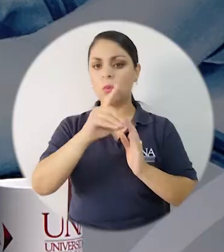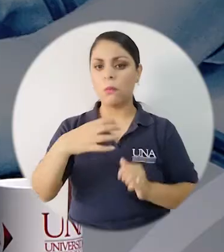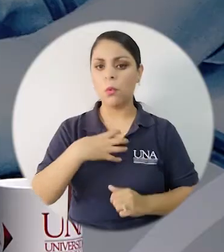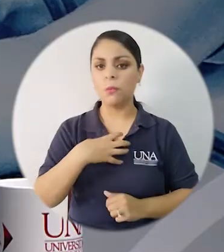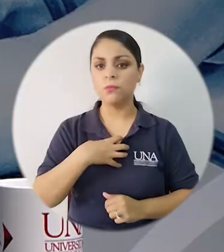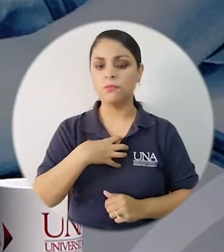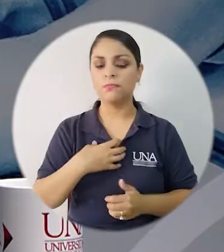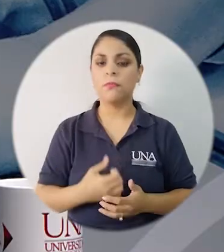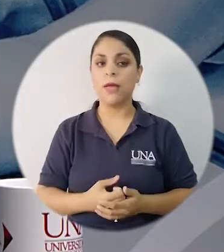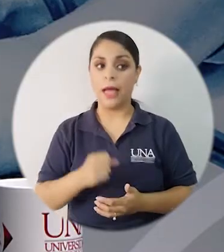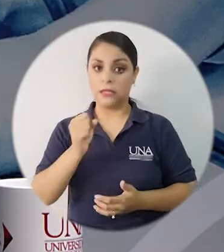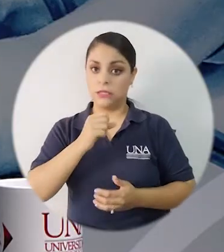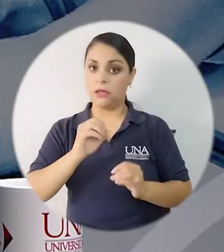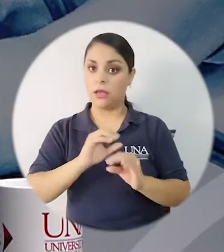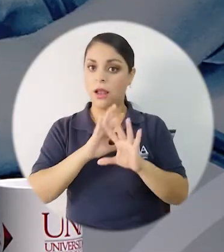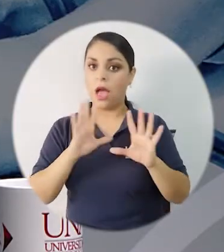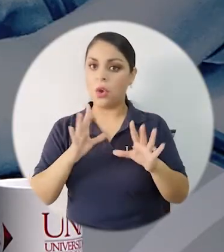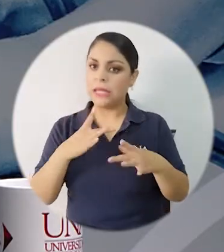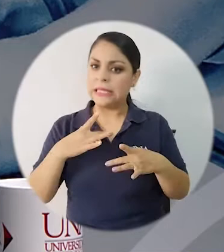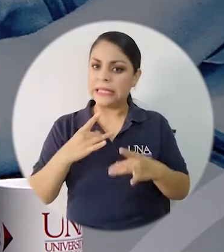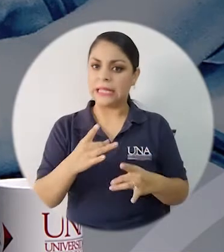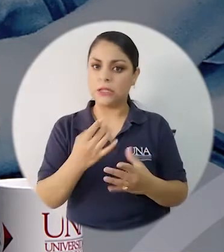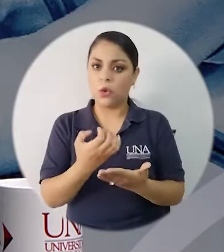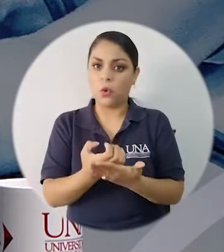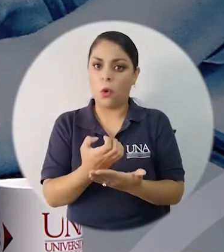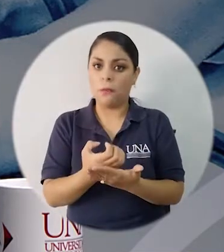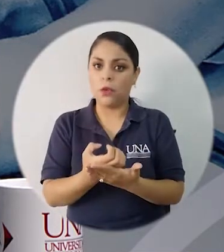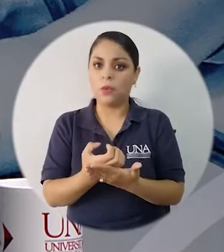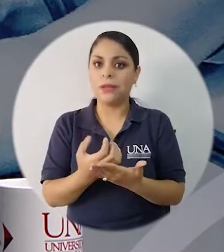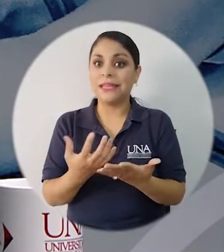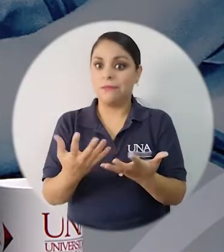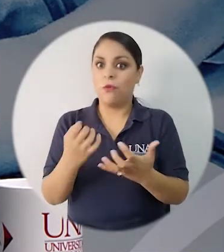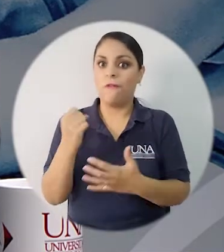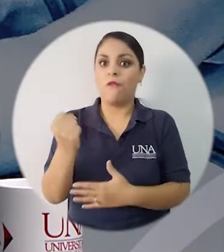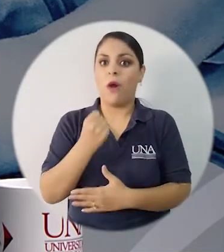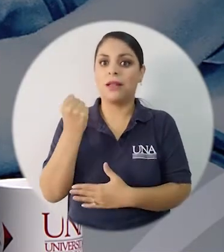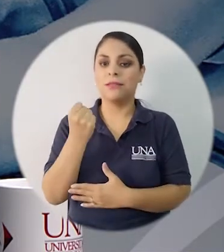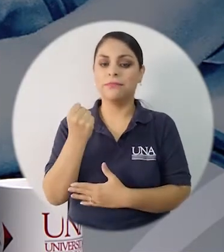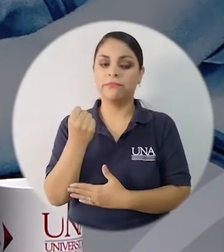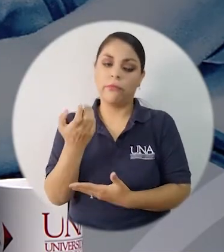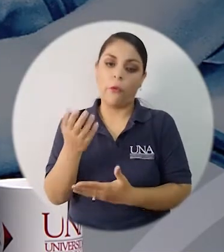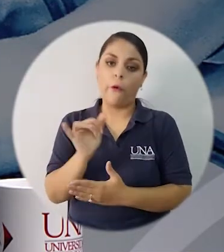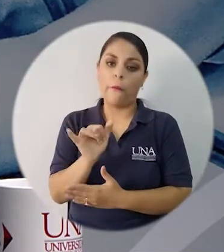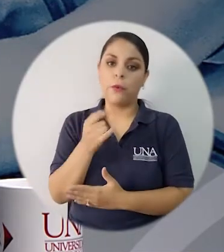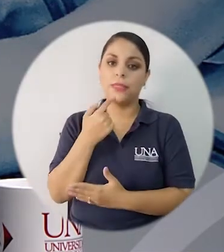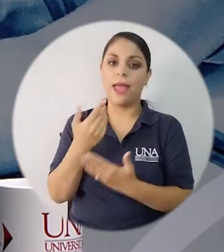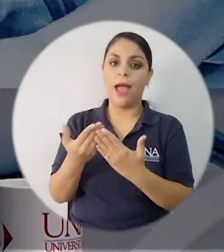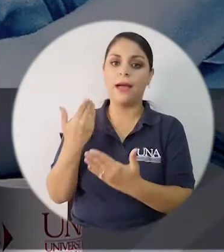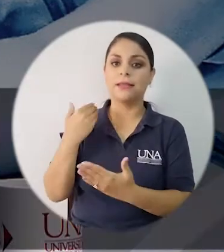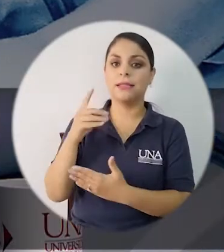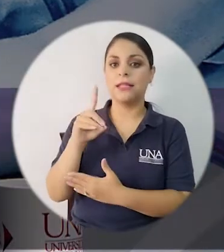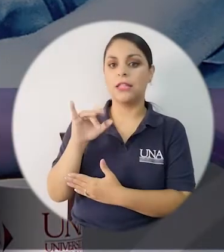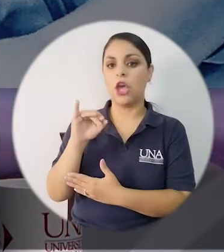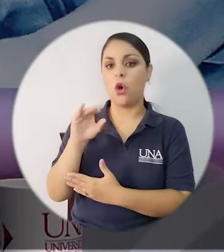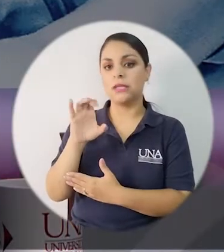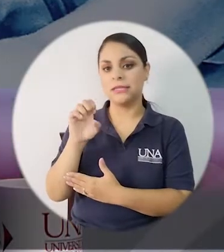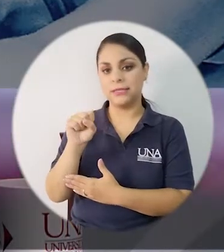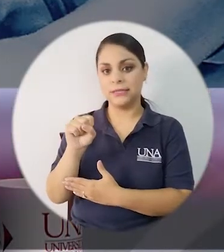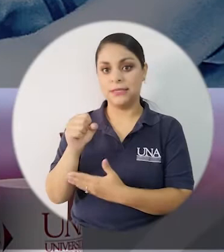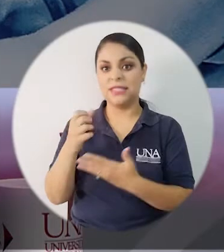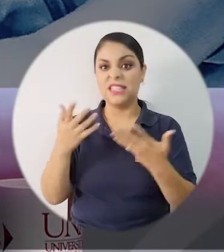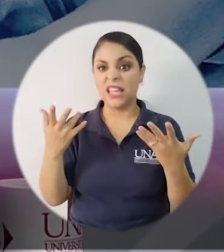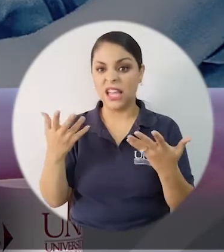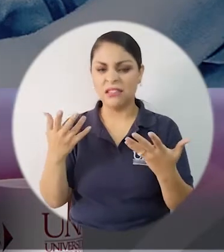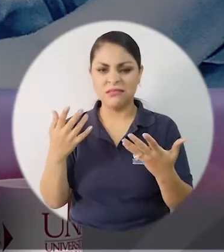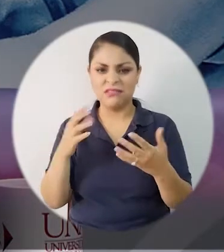claro, el interés económico es muy fuerte. O sea, ya le digo, ¿qué tiene que ver la creación de una diócesis con lo económico? Bueno, ahí está la